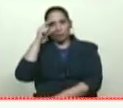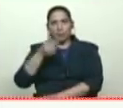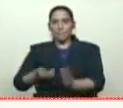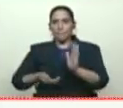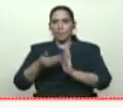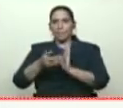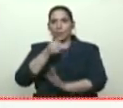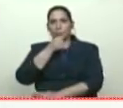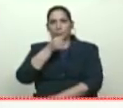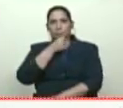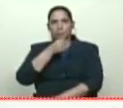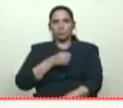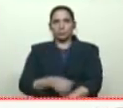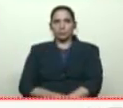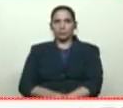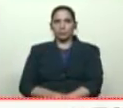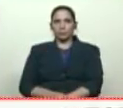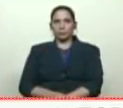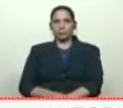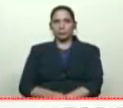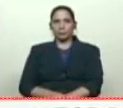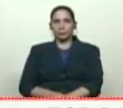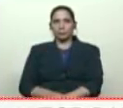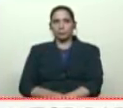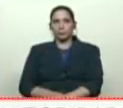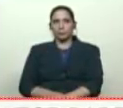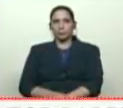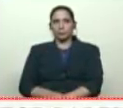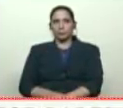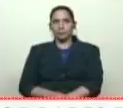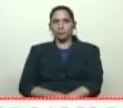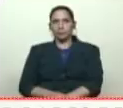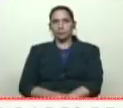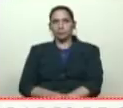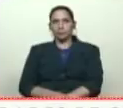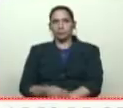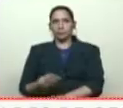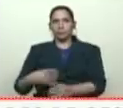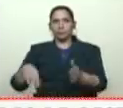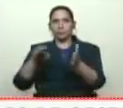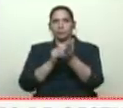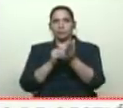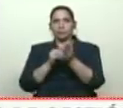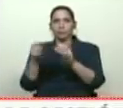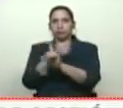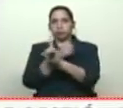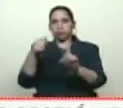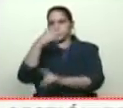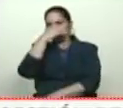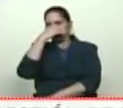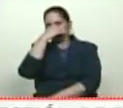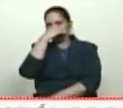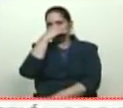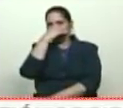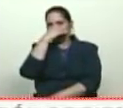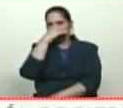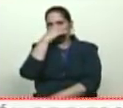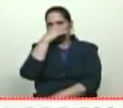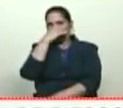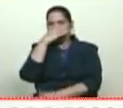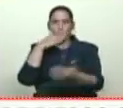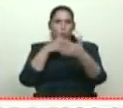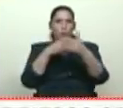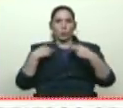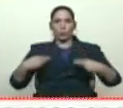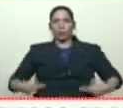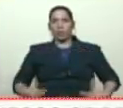prensa, donde el atol de esta dirección ha condenado una vez más este bloqueo criminal de lesa humanidad. Así lo